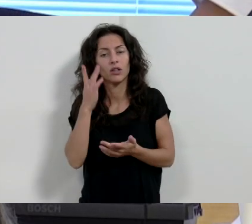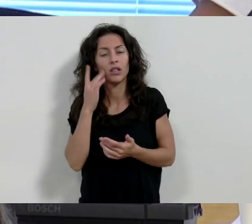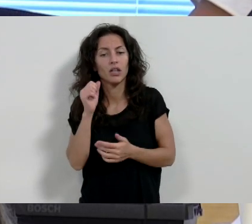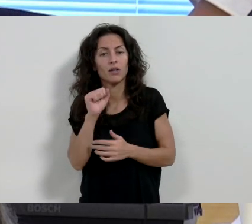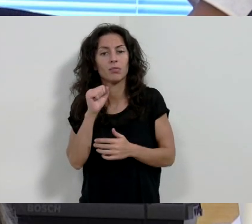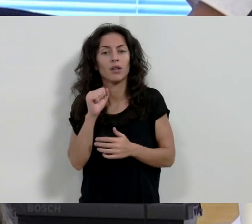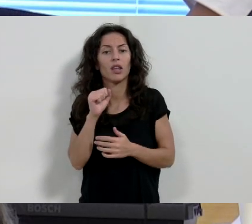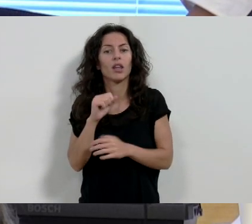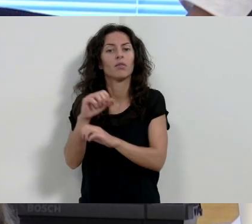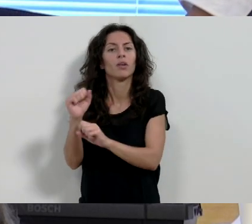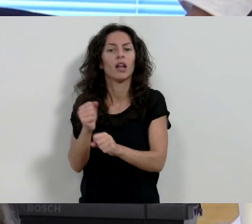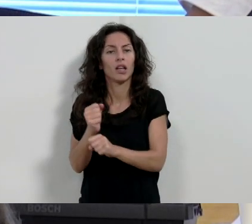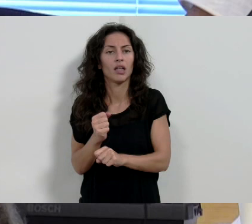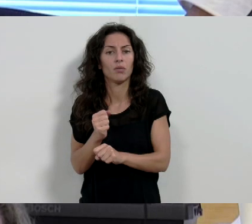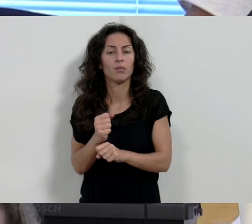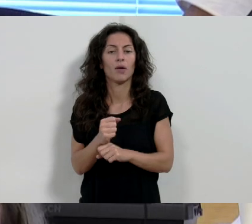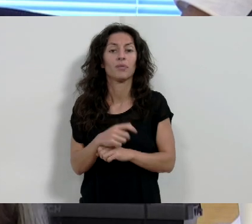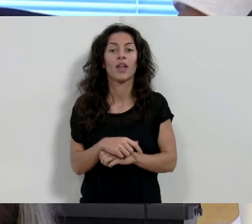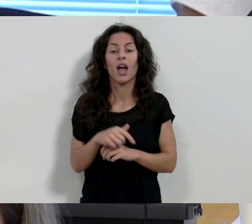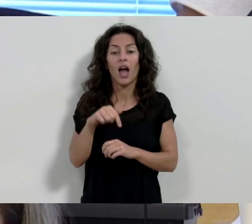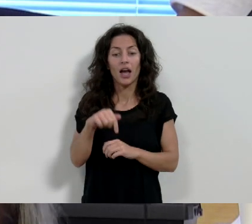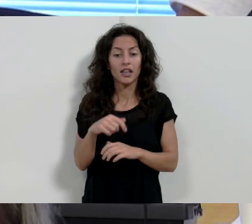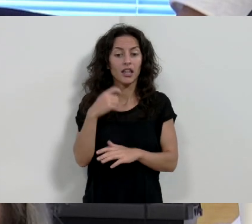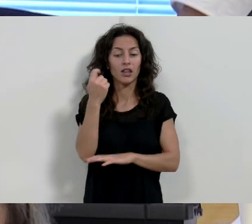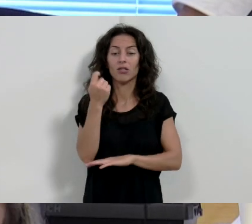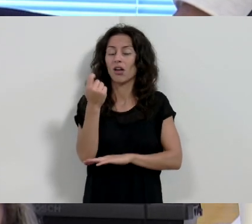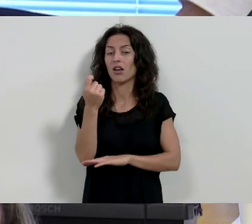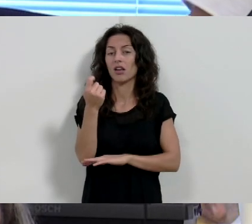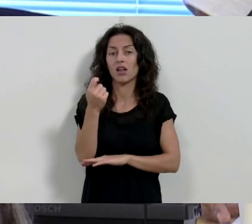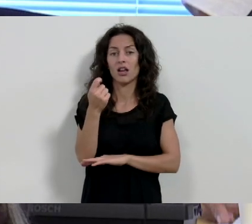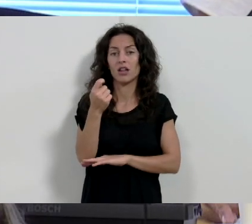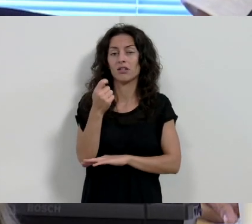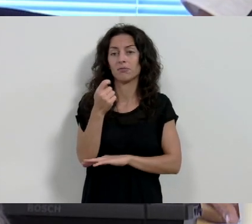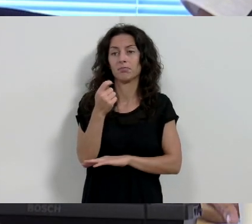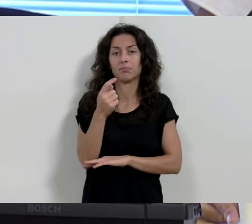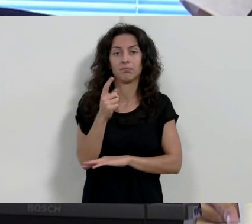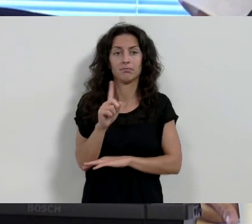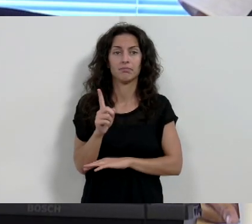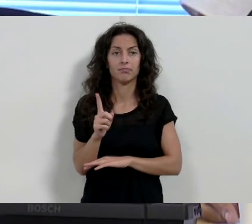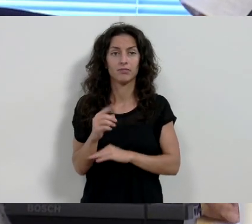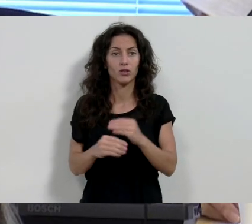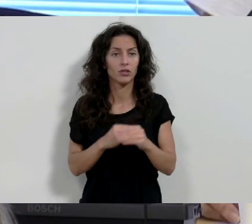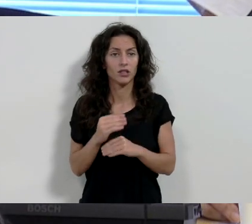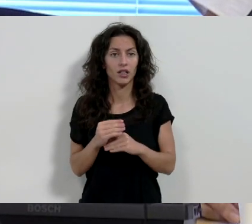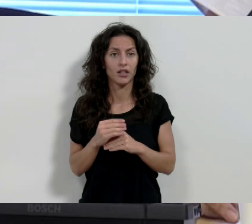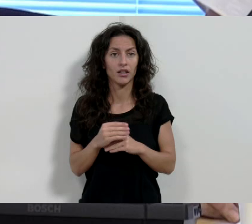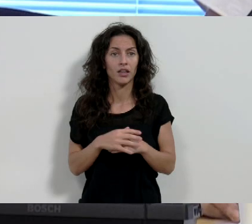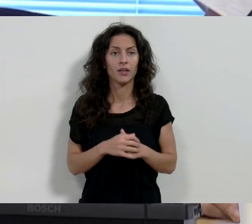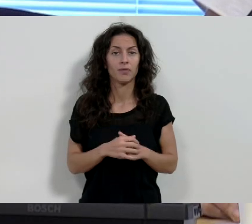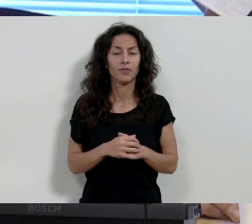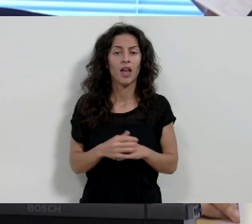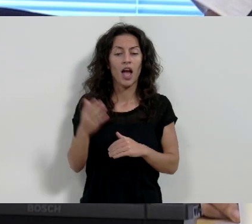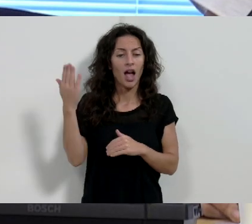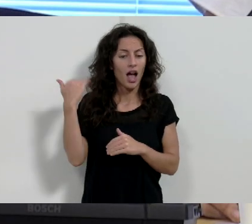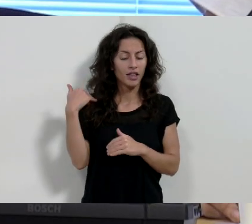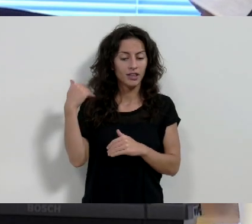ciudad pues no le pasa. No le pasaba antes y no le pasa ahora. No ha habido ningún cambio en